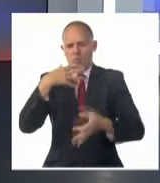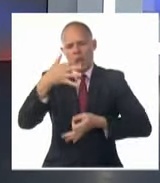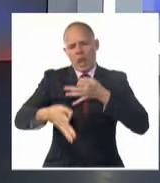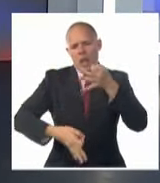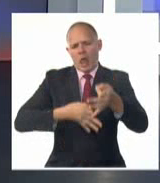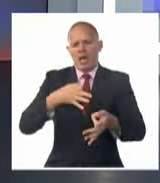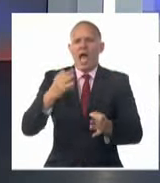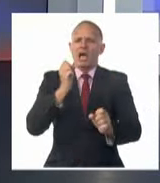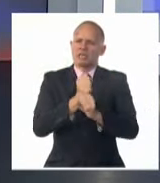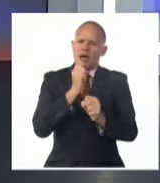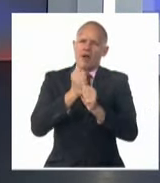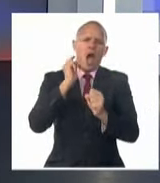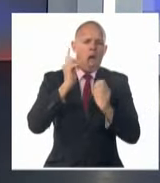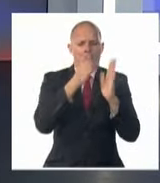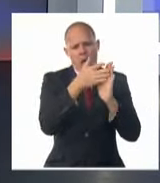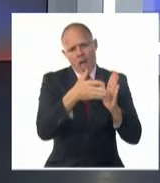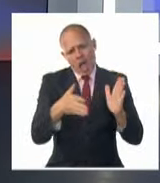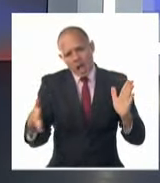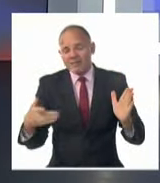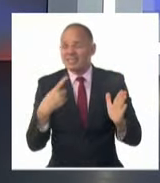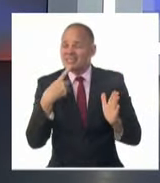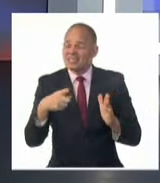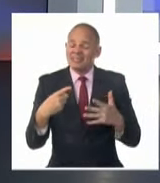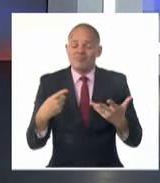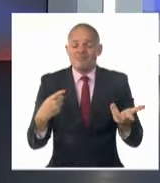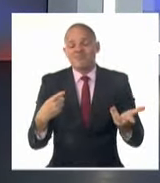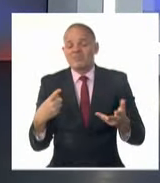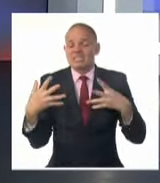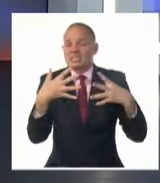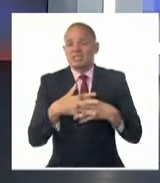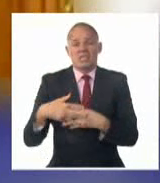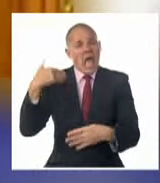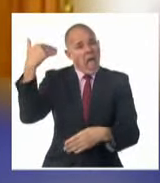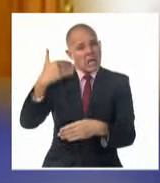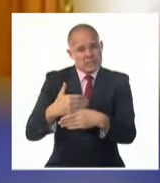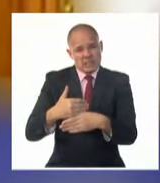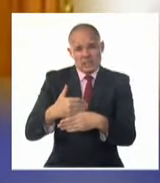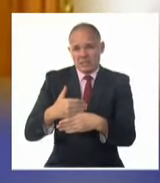de las medidas coercitivas unilaterales que Estados Unidos mantiene aún.